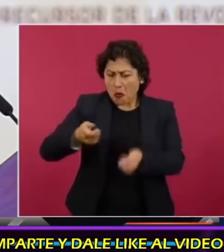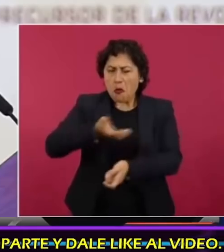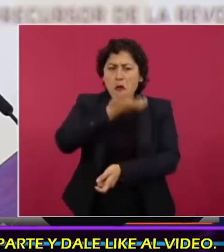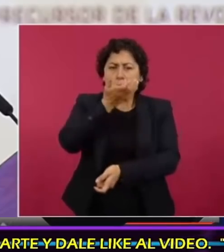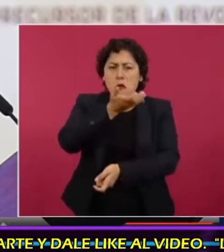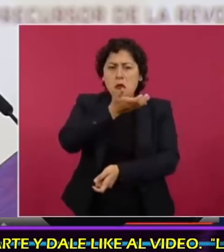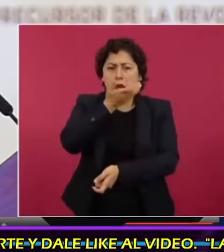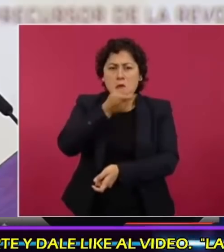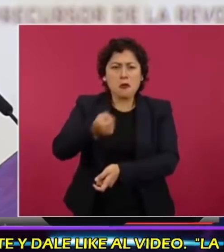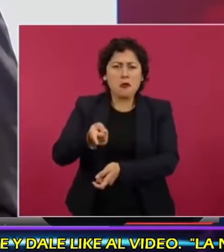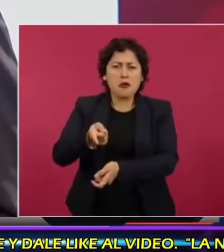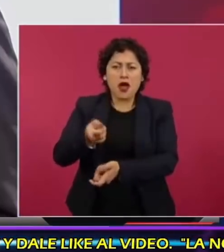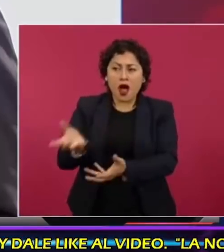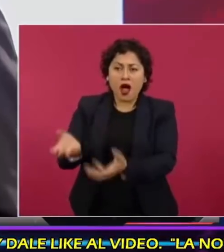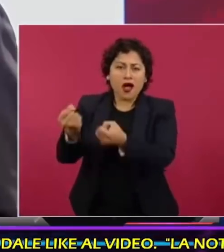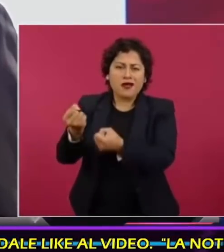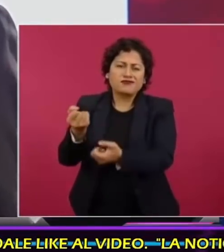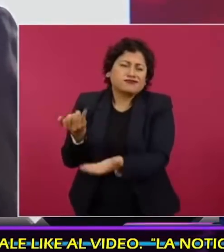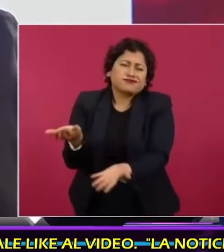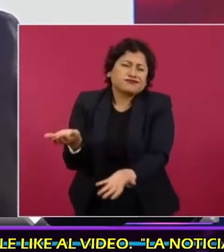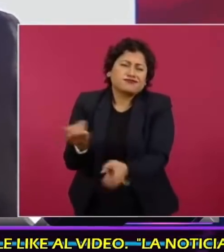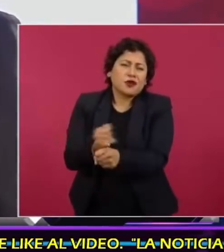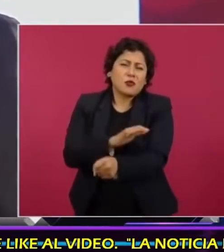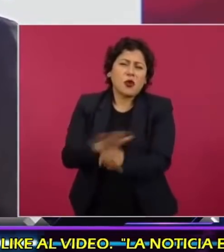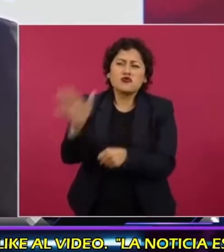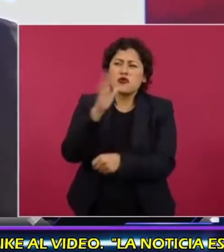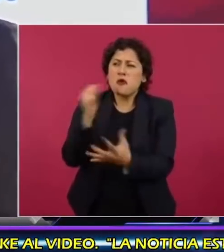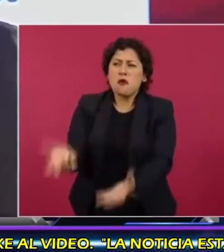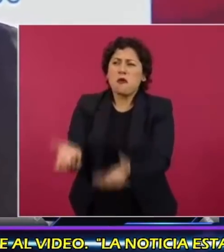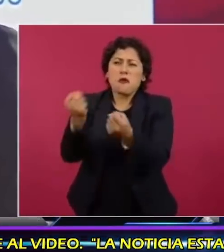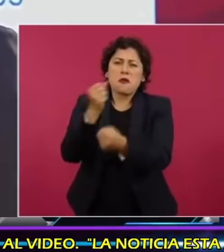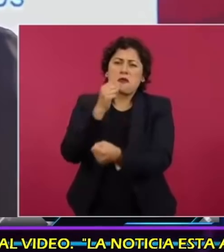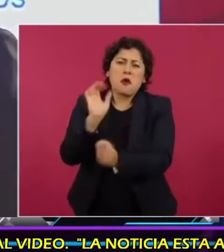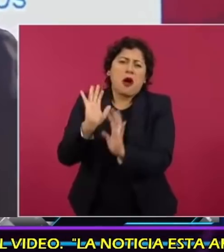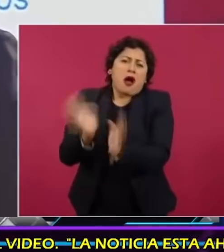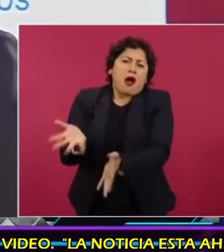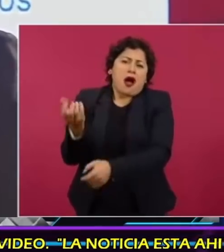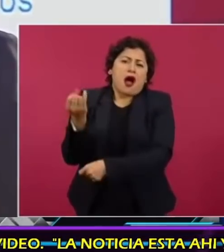jóvenes sí. Siempre digo hasta sus hijos, sus nietos.